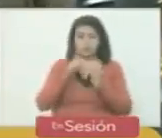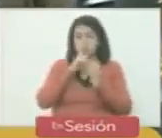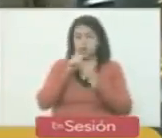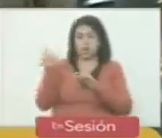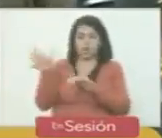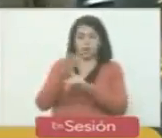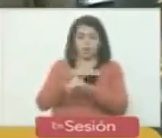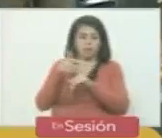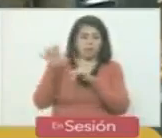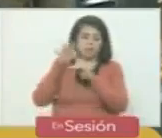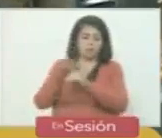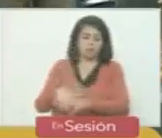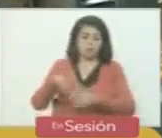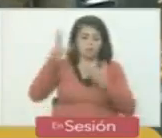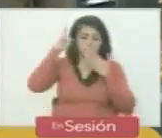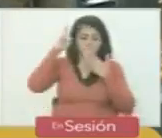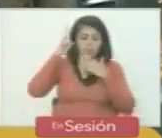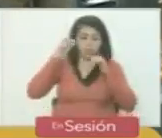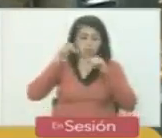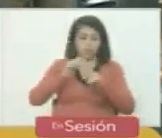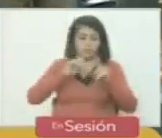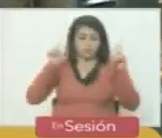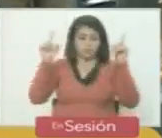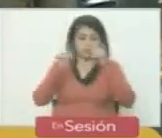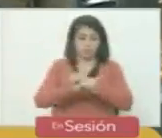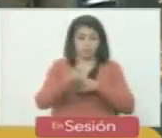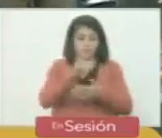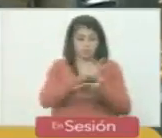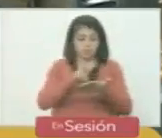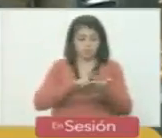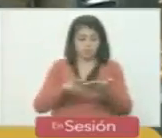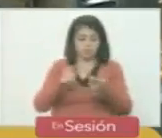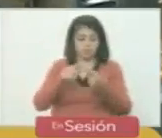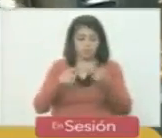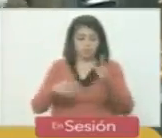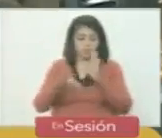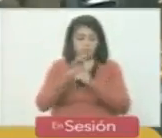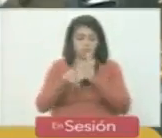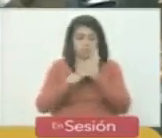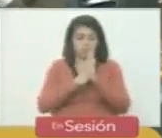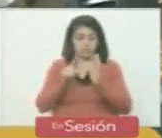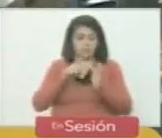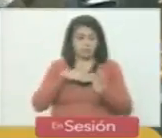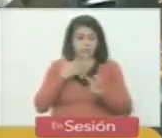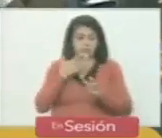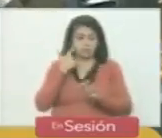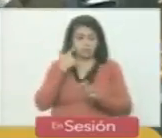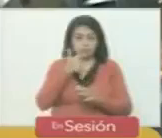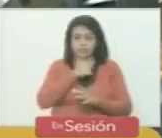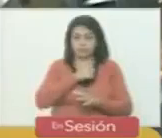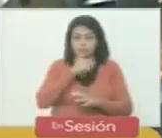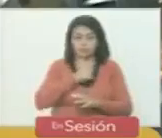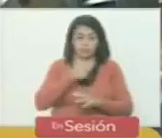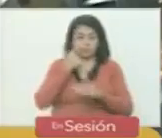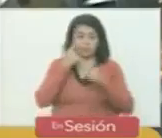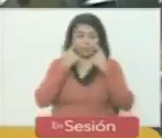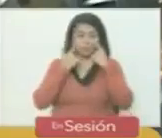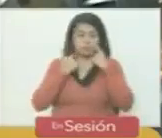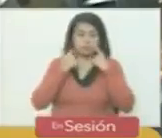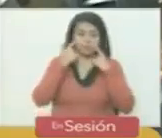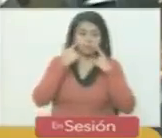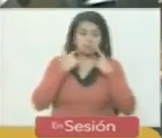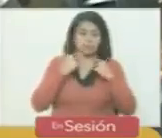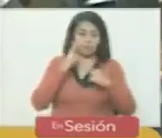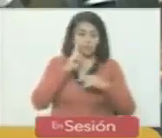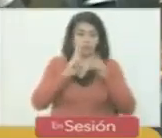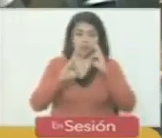maltratadoras. Hoy es increíble, cuando yo leo aún esas constituciones, no puedo yo soportar las lágrimas que me